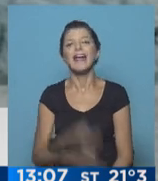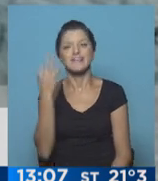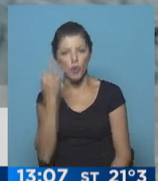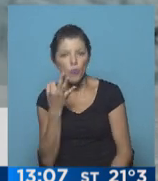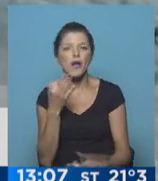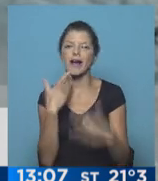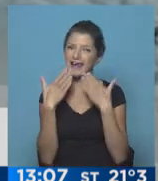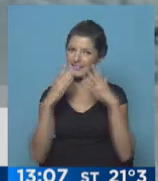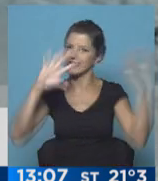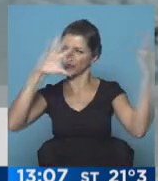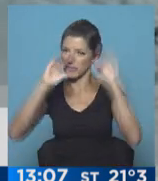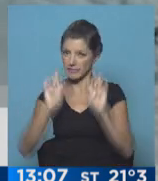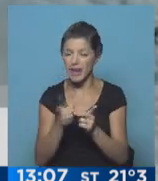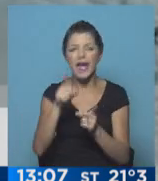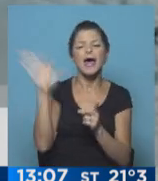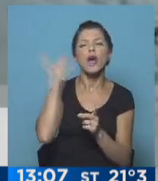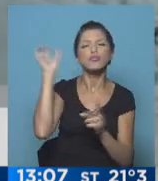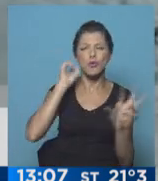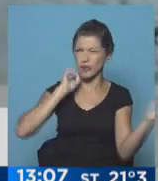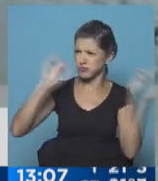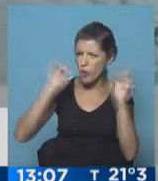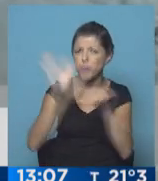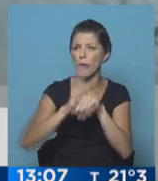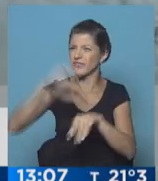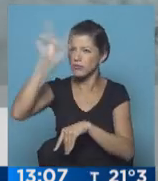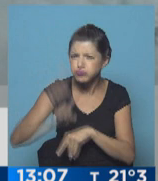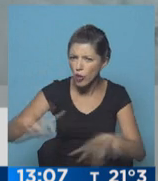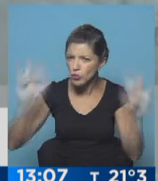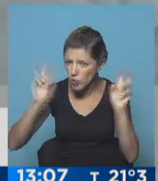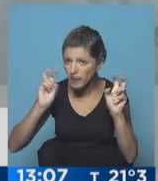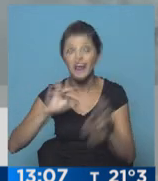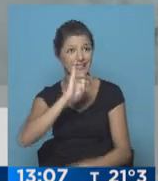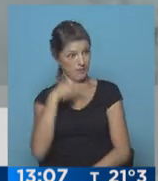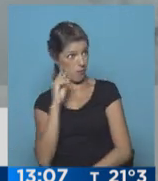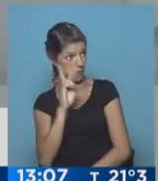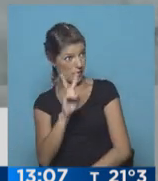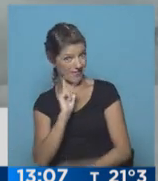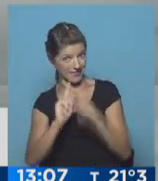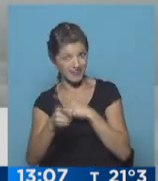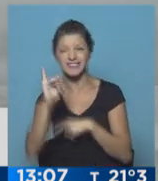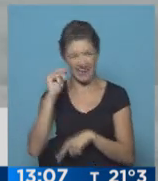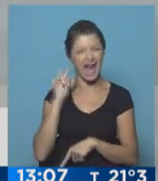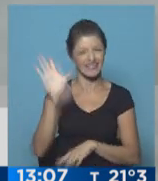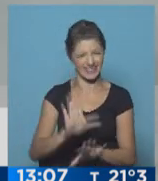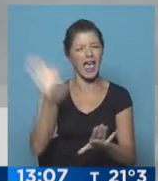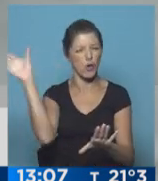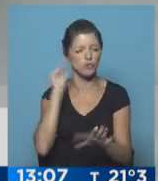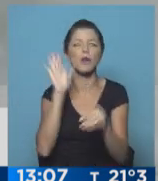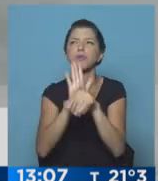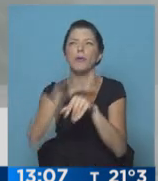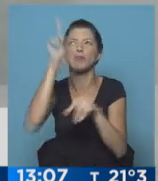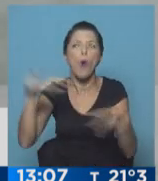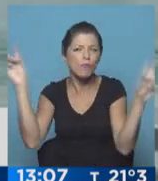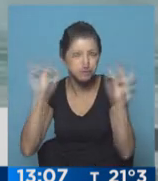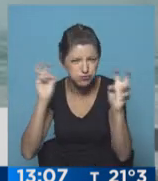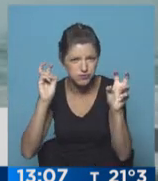condiciones climáticas. Con esos estruendos muy similares a los truenos. Claro, vos que estuviste ahí, Robert, así se escucha, ¿no? Así se escucha en el Parque Nacional Los